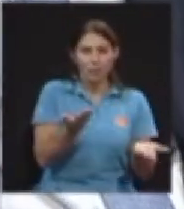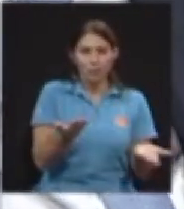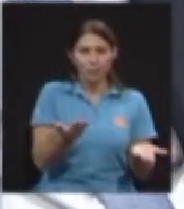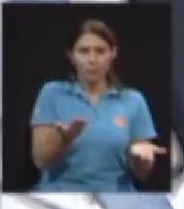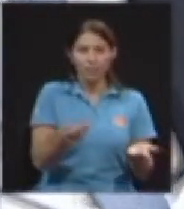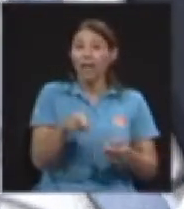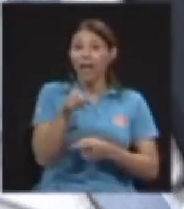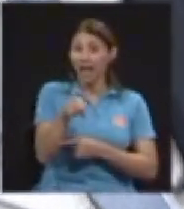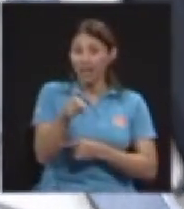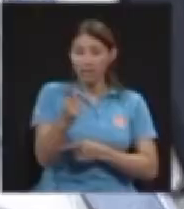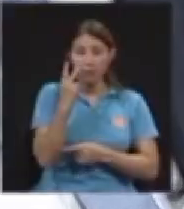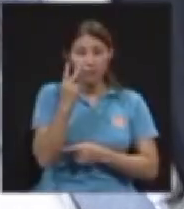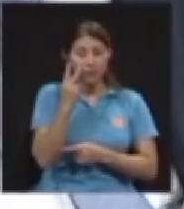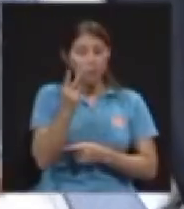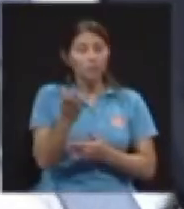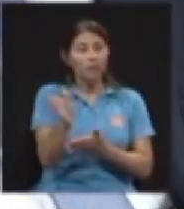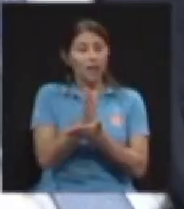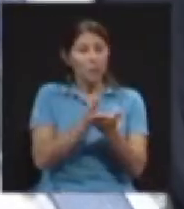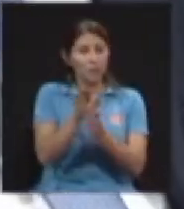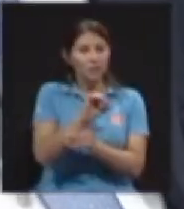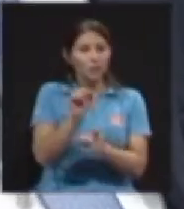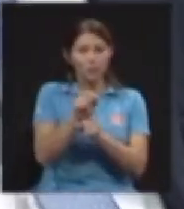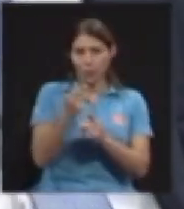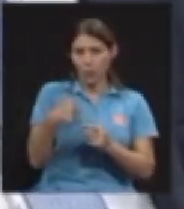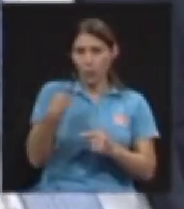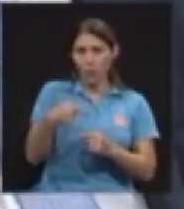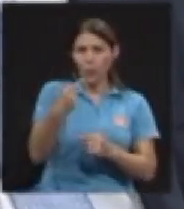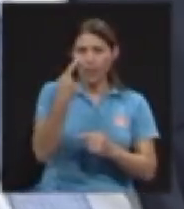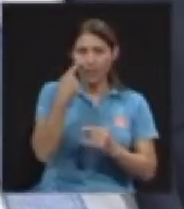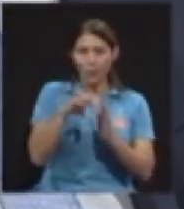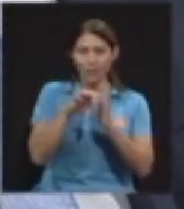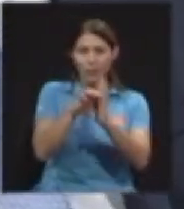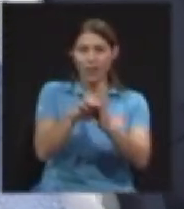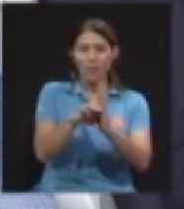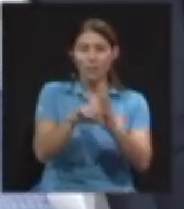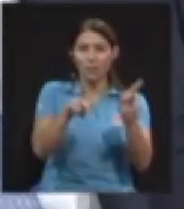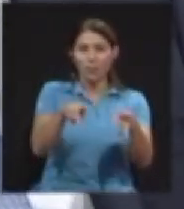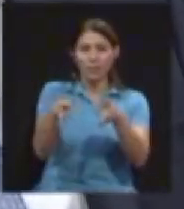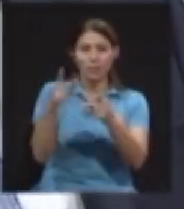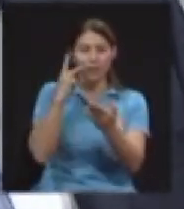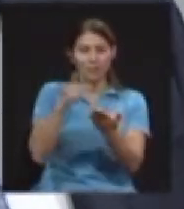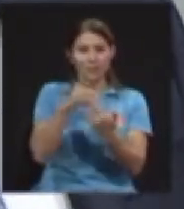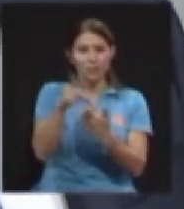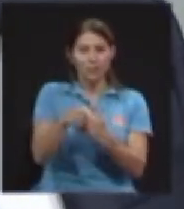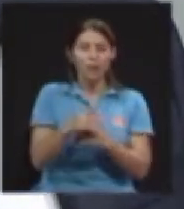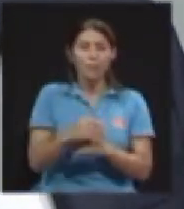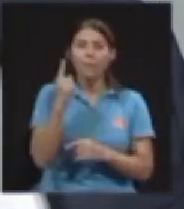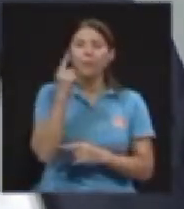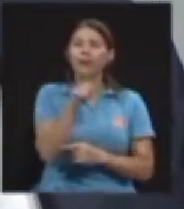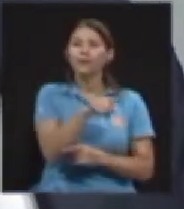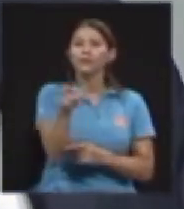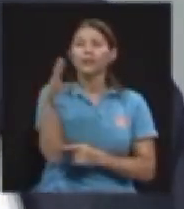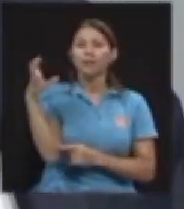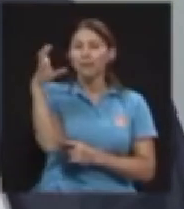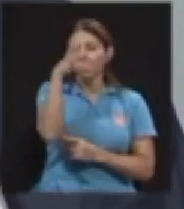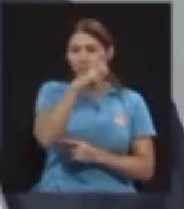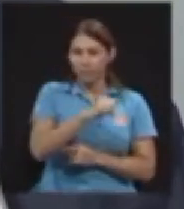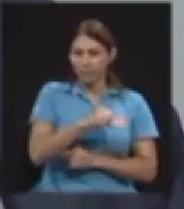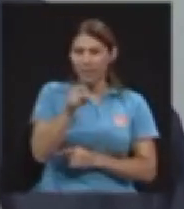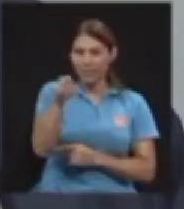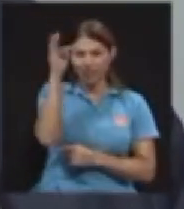pensiones, curiosamente. Y ahorita les voy a dar un ejemplo a las personas que nos ven hoy, para que vean qué tan relevante